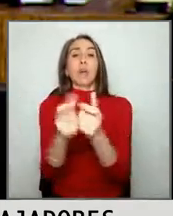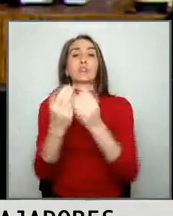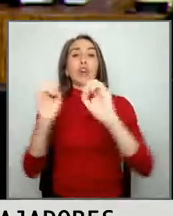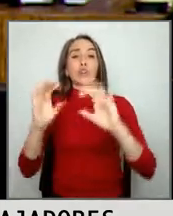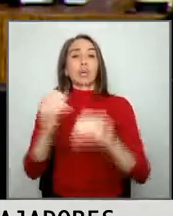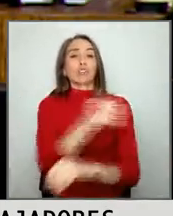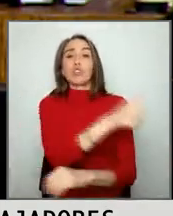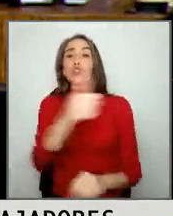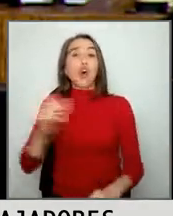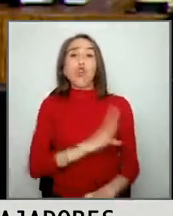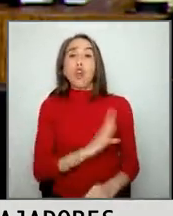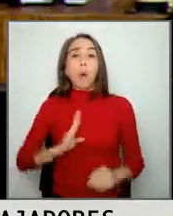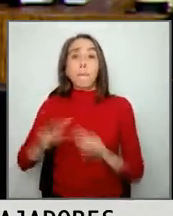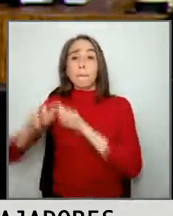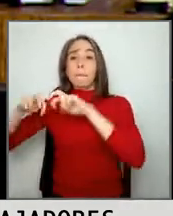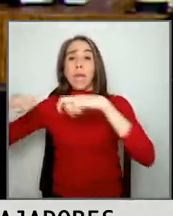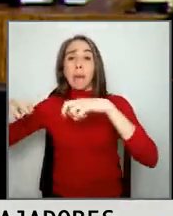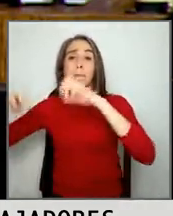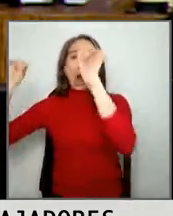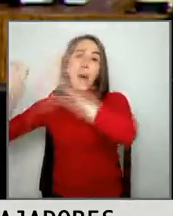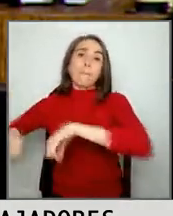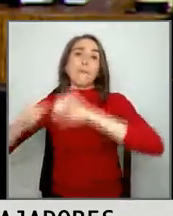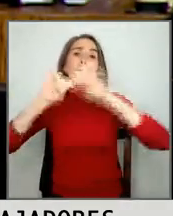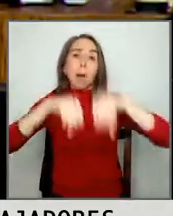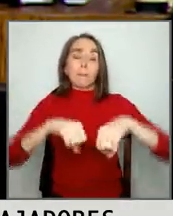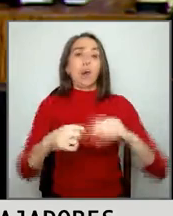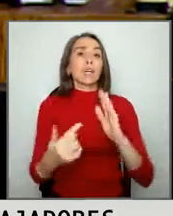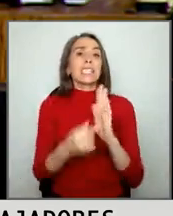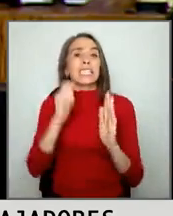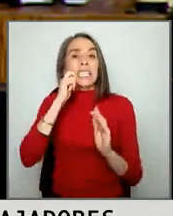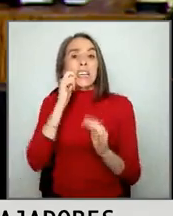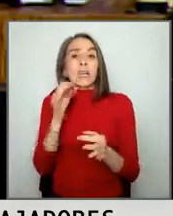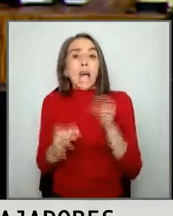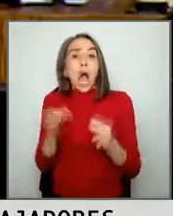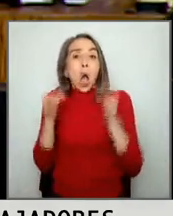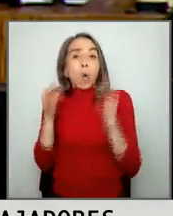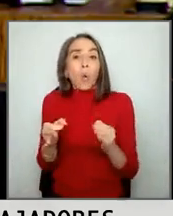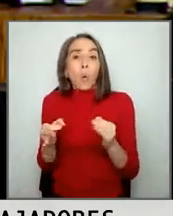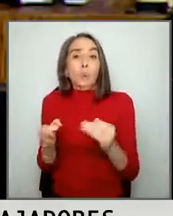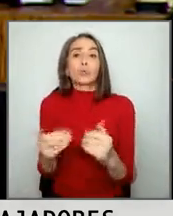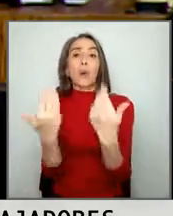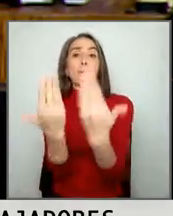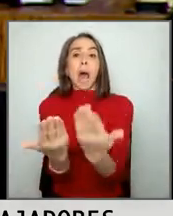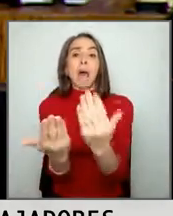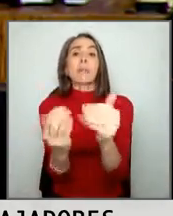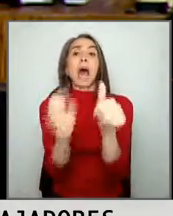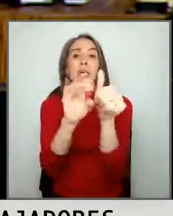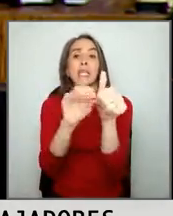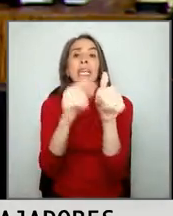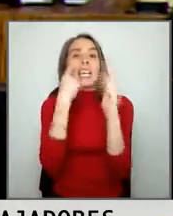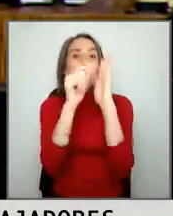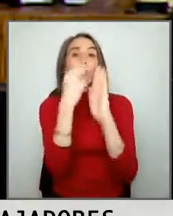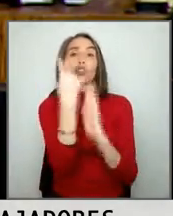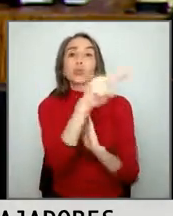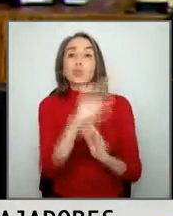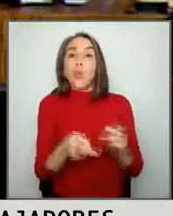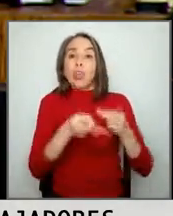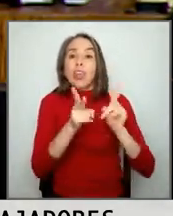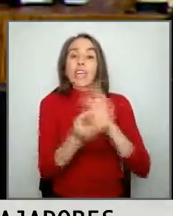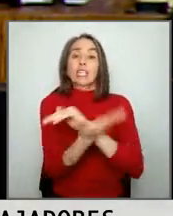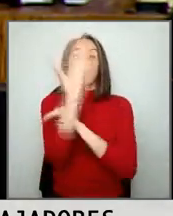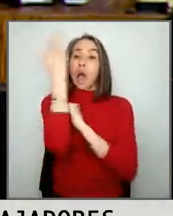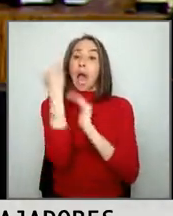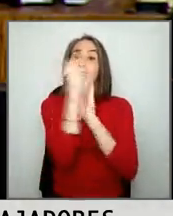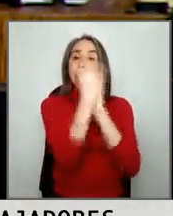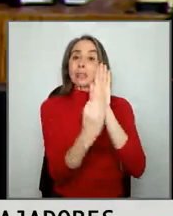razón por la cual por justicia para los asistentes de la educación el reconocimiento los derechos que le establecimos en el estatuto